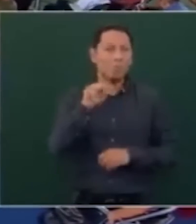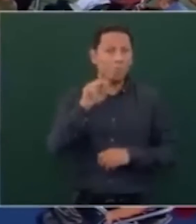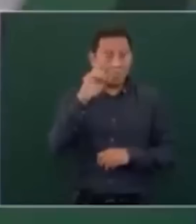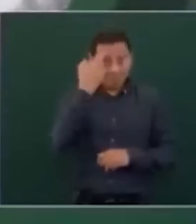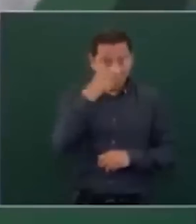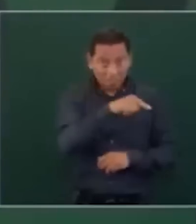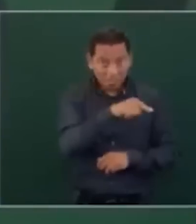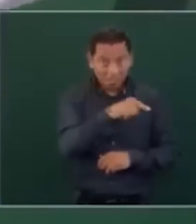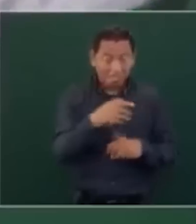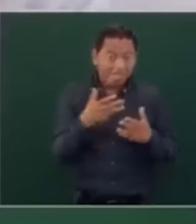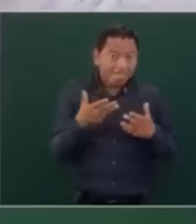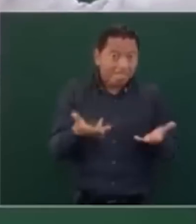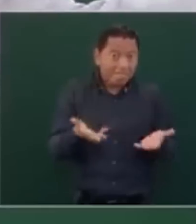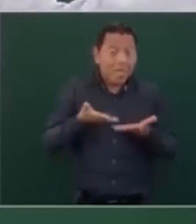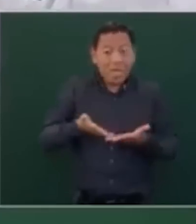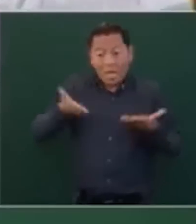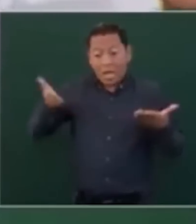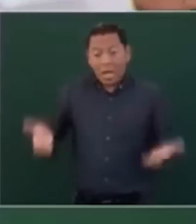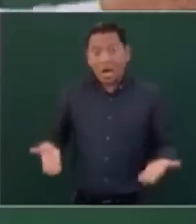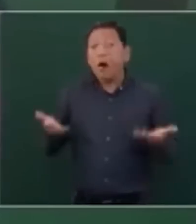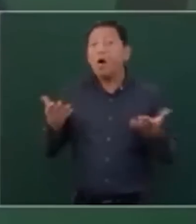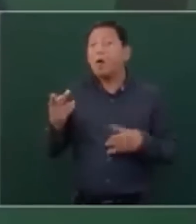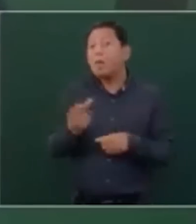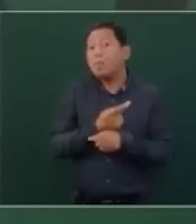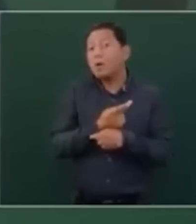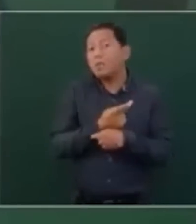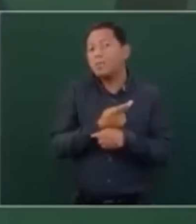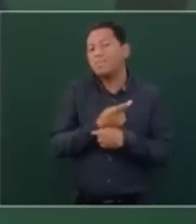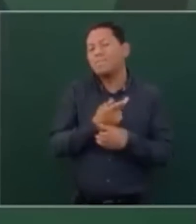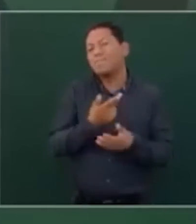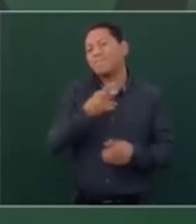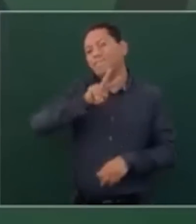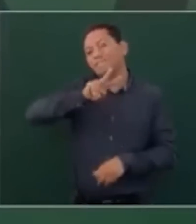Y eso, pues, es lo que ahora estamos